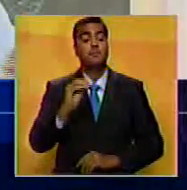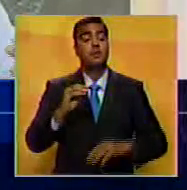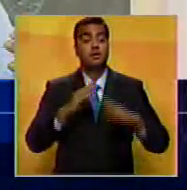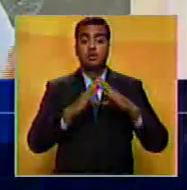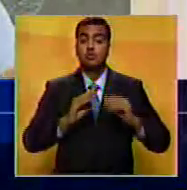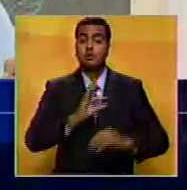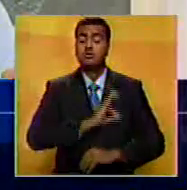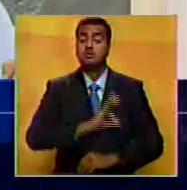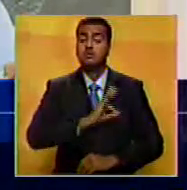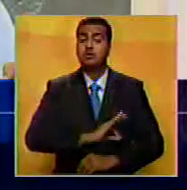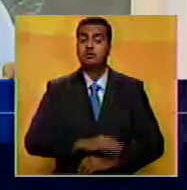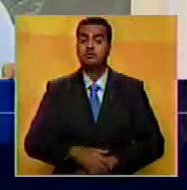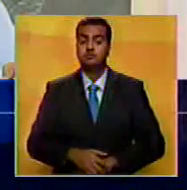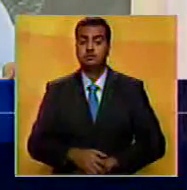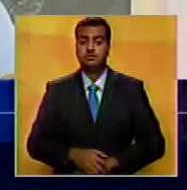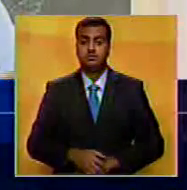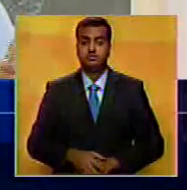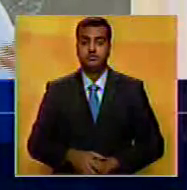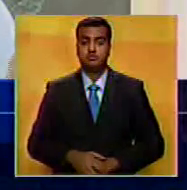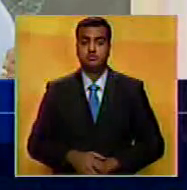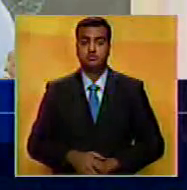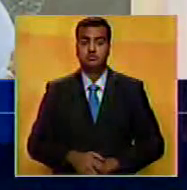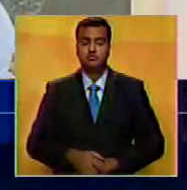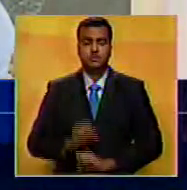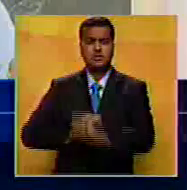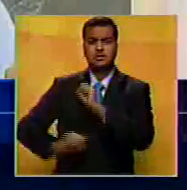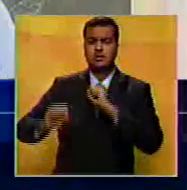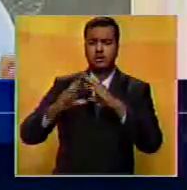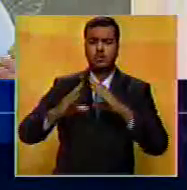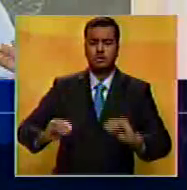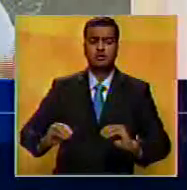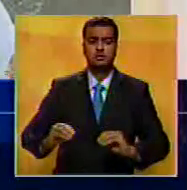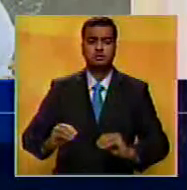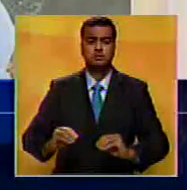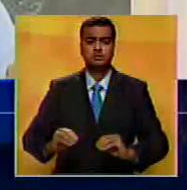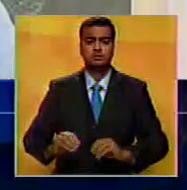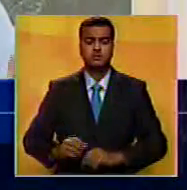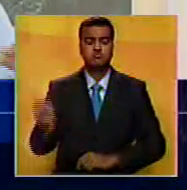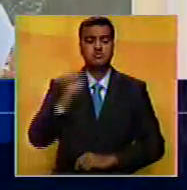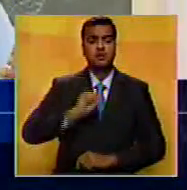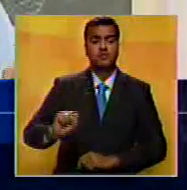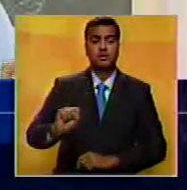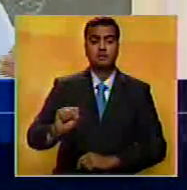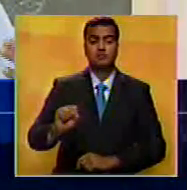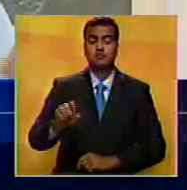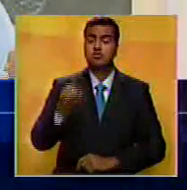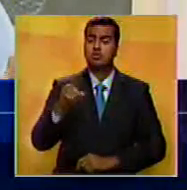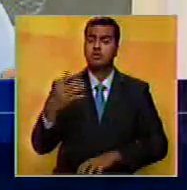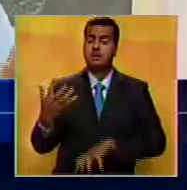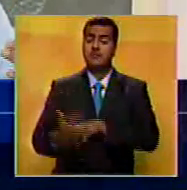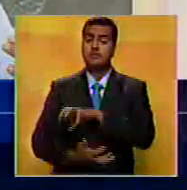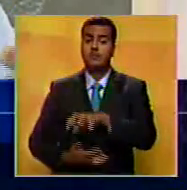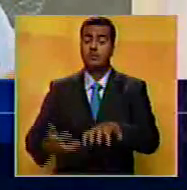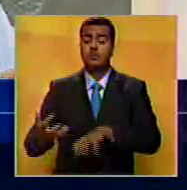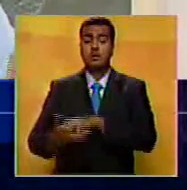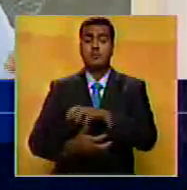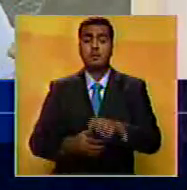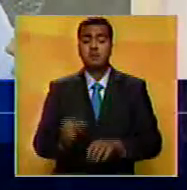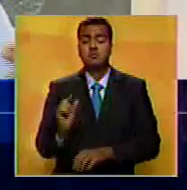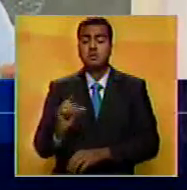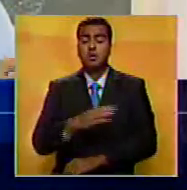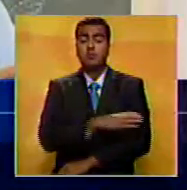toda la sociedad se resista y se rebele contra la violencia de las